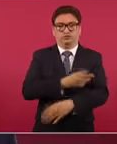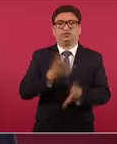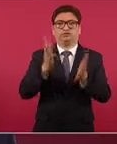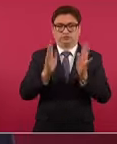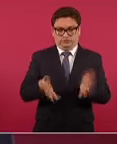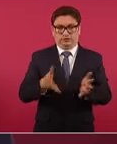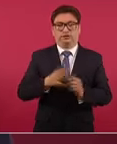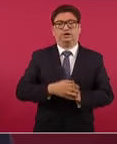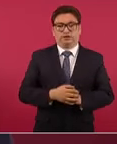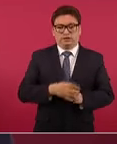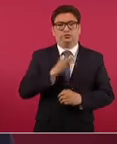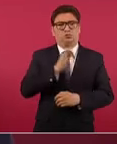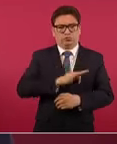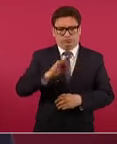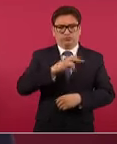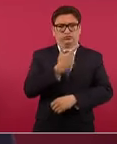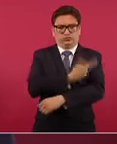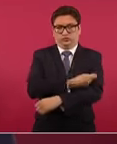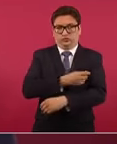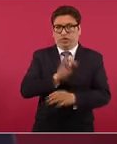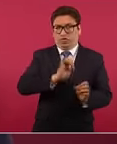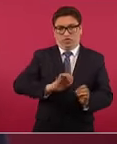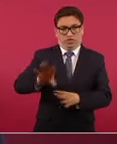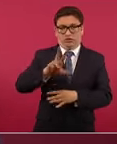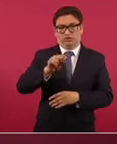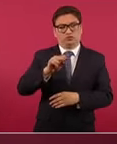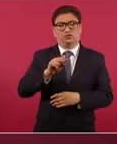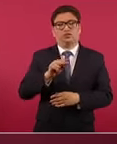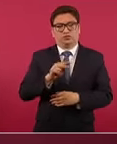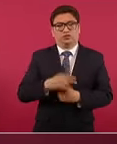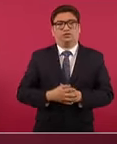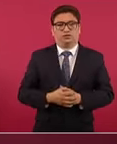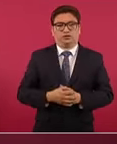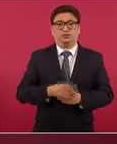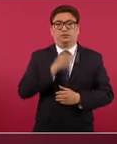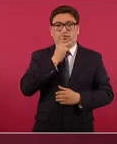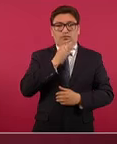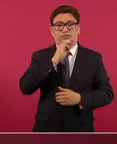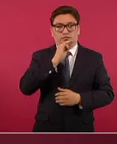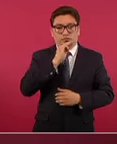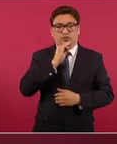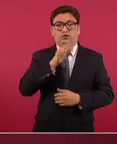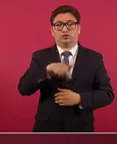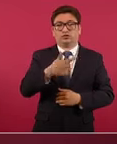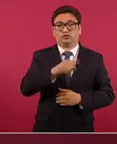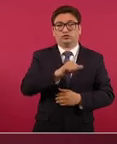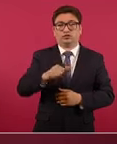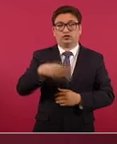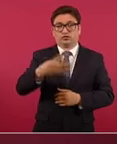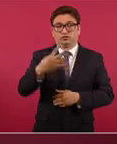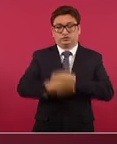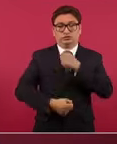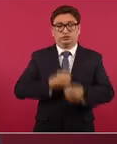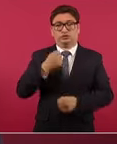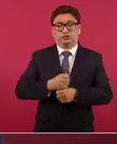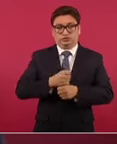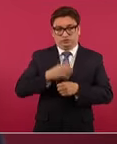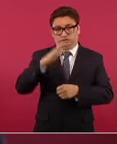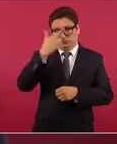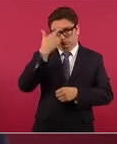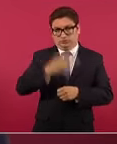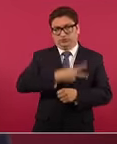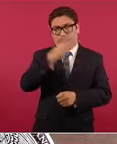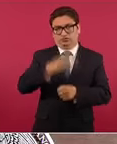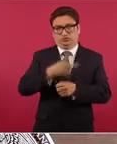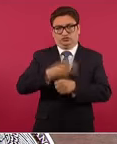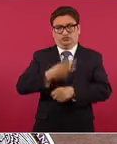está la capacidad de hacerlo no deje de vacunar y para padres y madres de niños de 12 a 14 años no olvide la segunda dosis